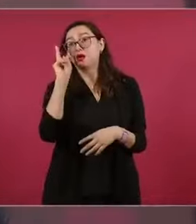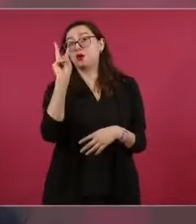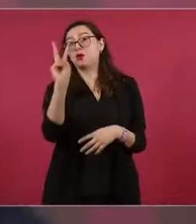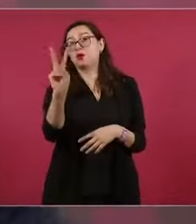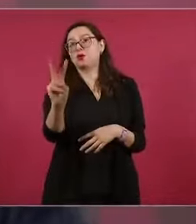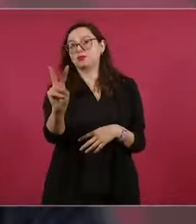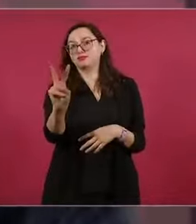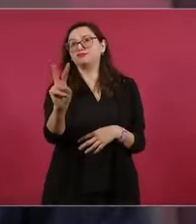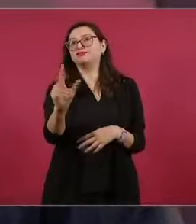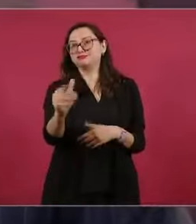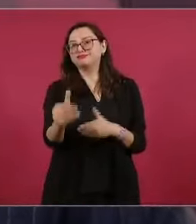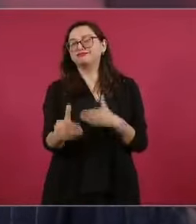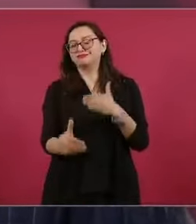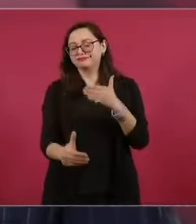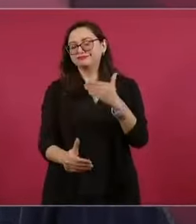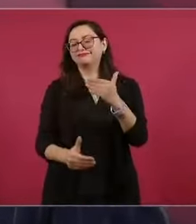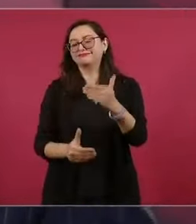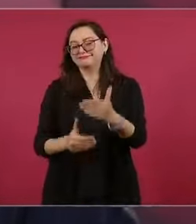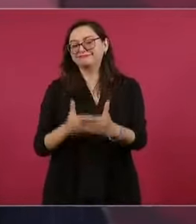un porvenir